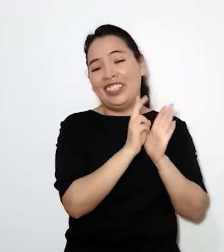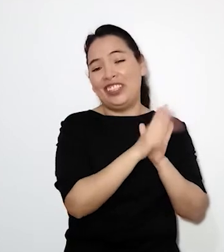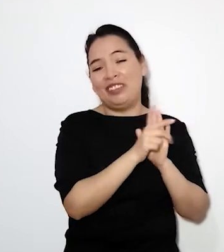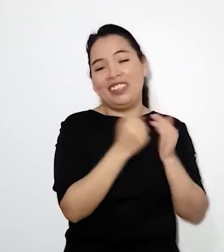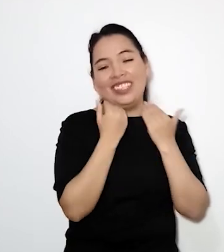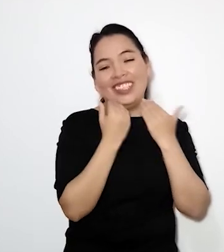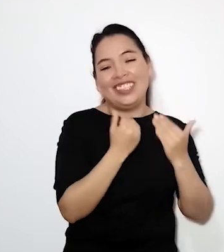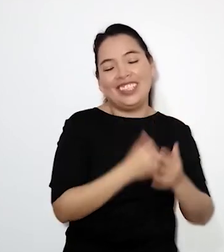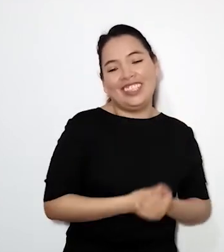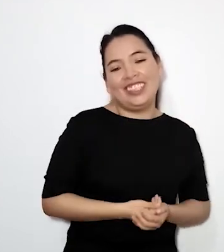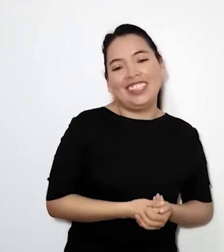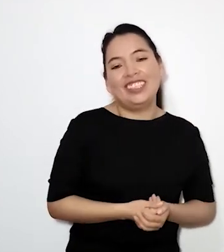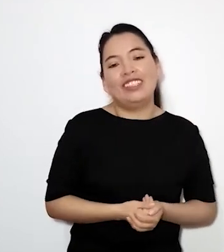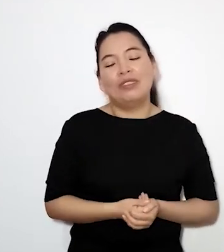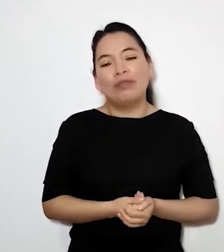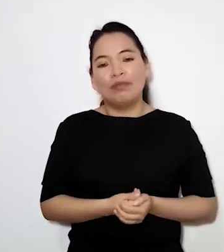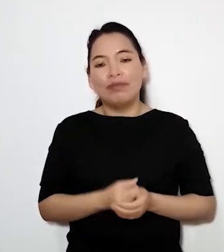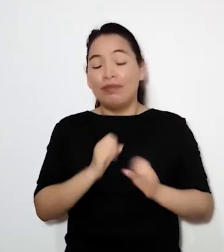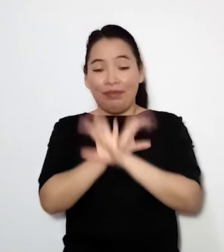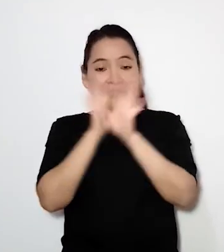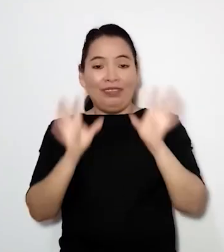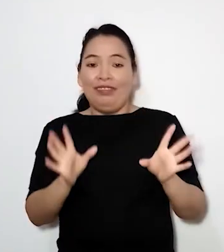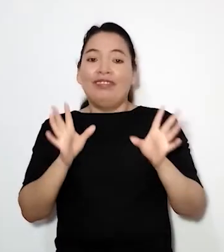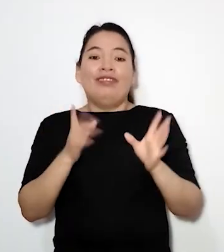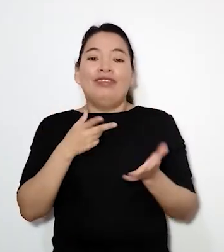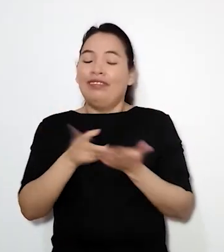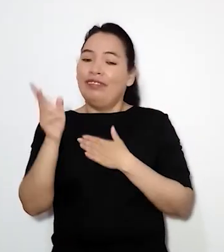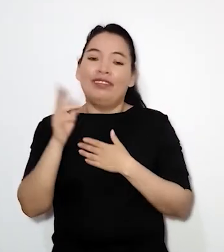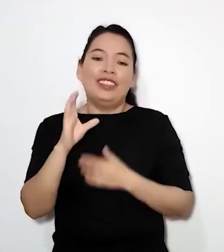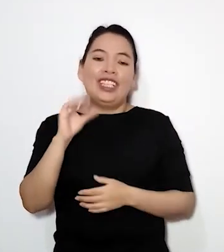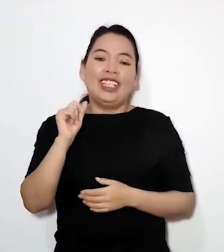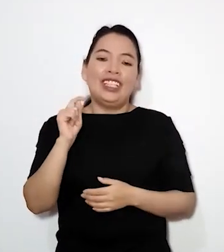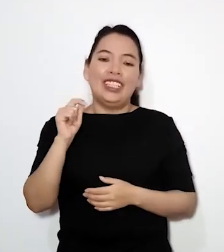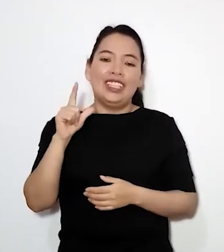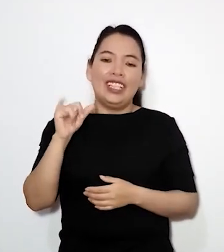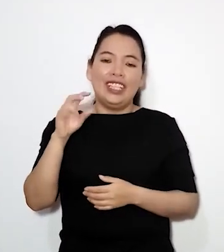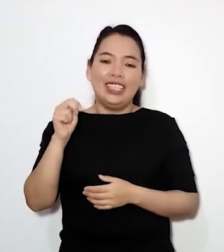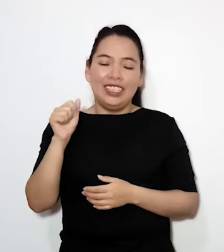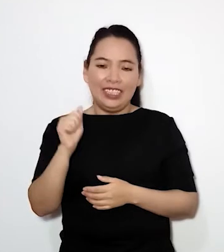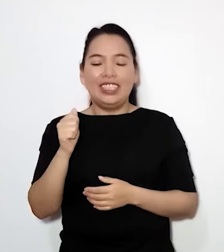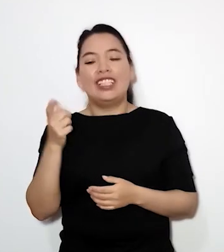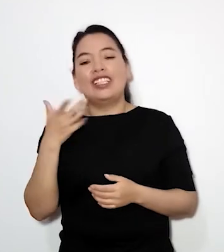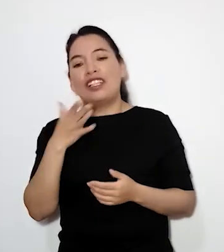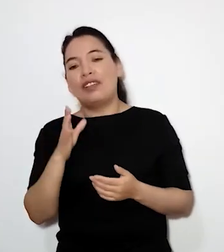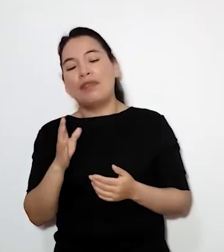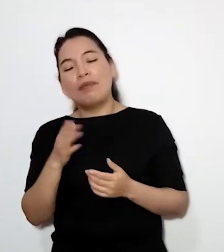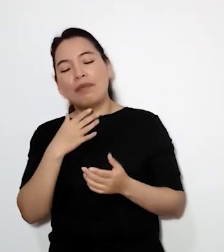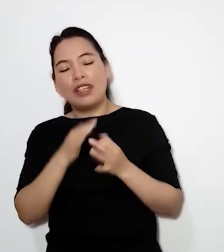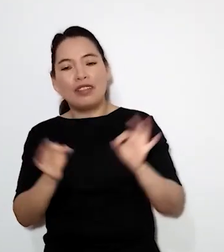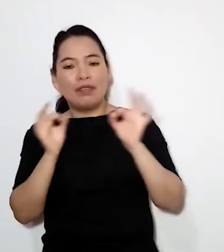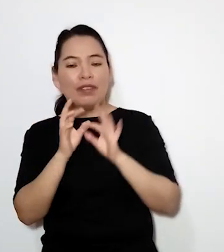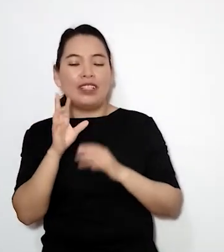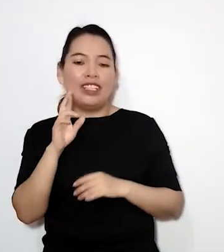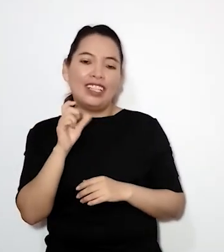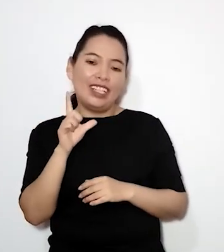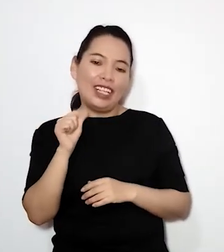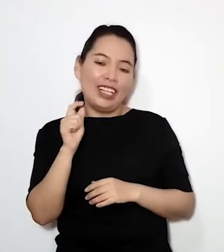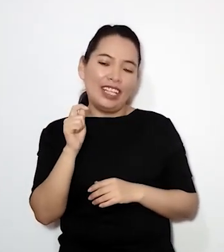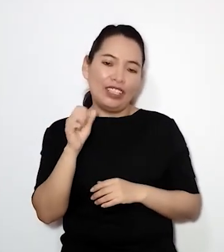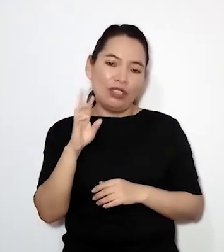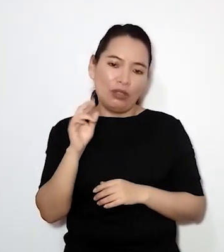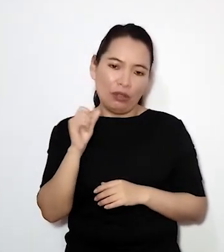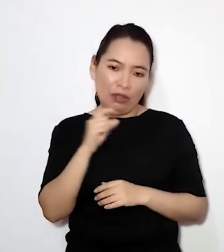Claro, claro que sí. Catalina, muchísimas gracias. Catalina de Banda, relatora especial sobre los derechos de las personas